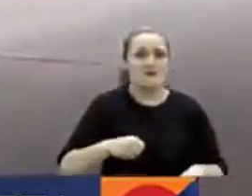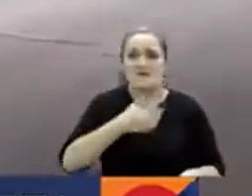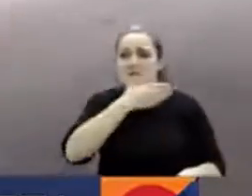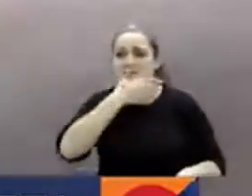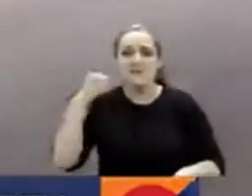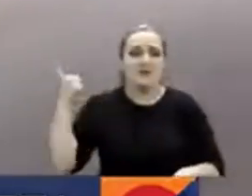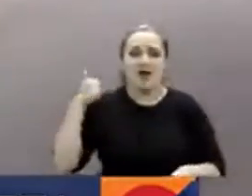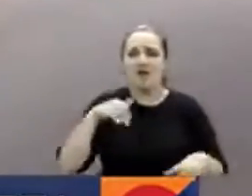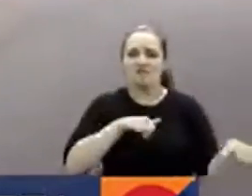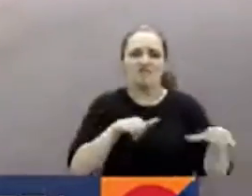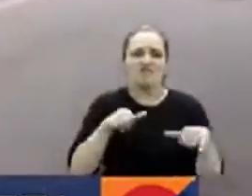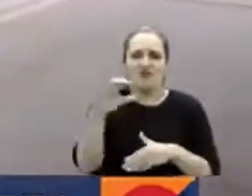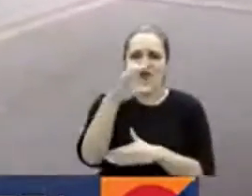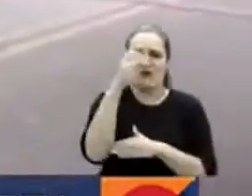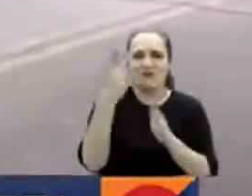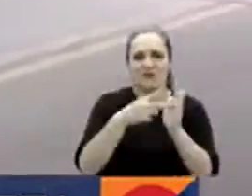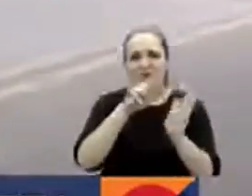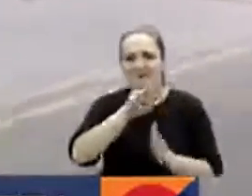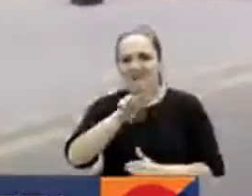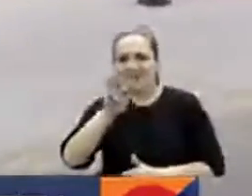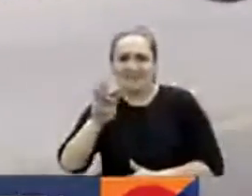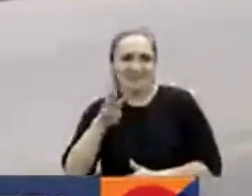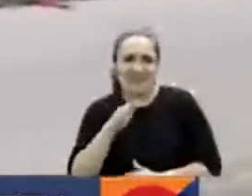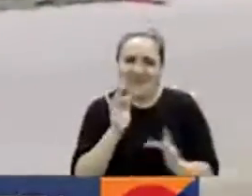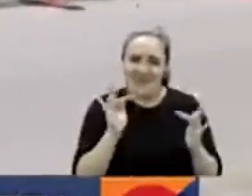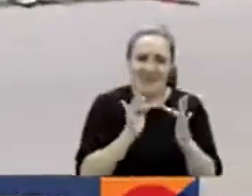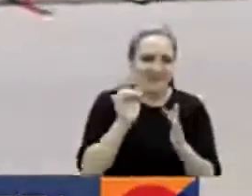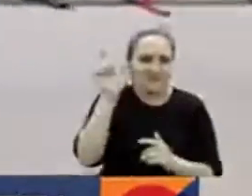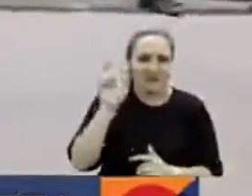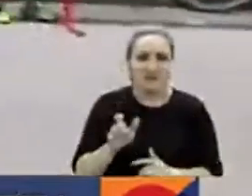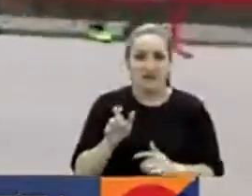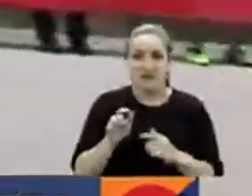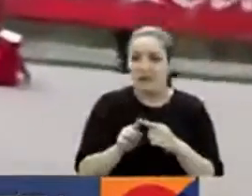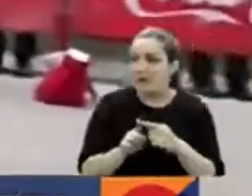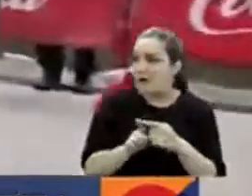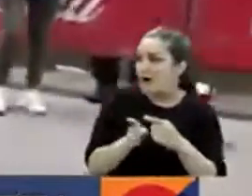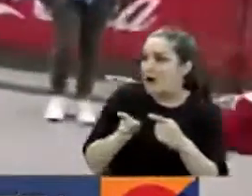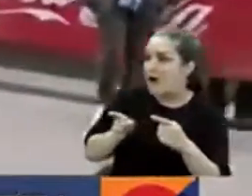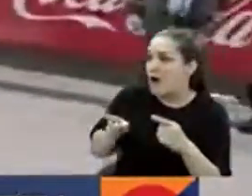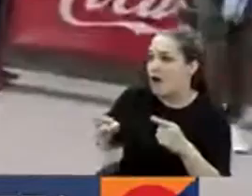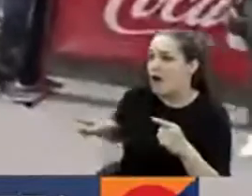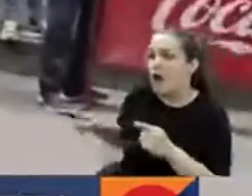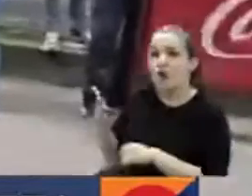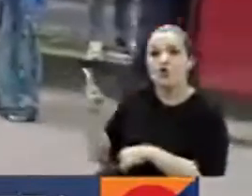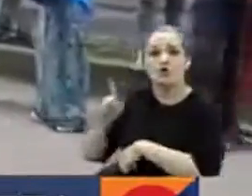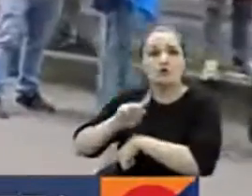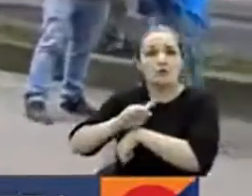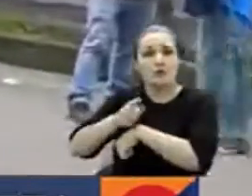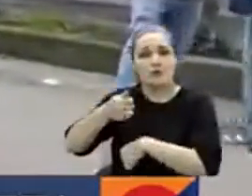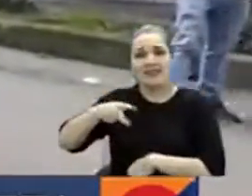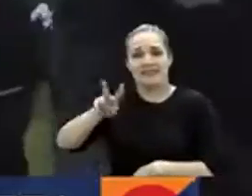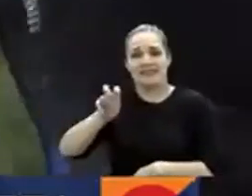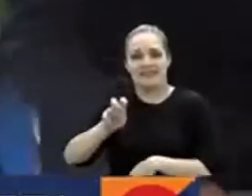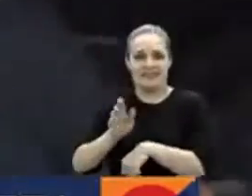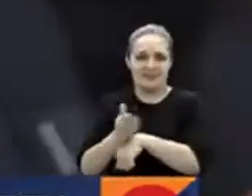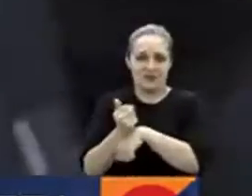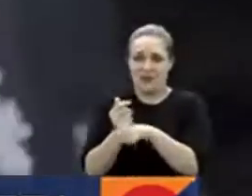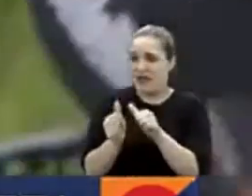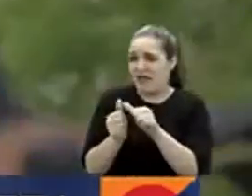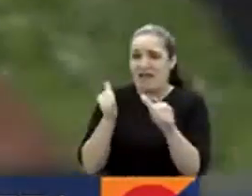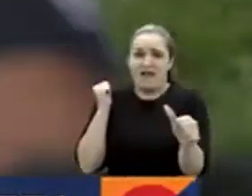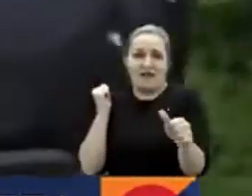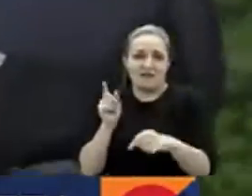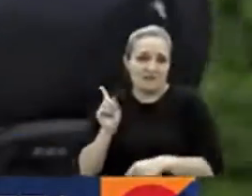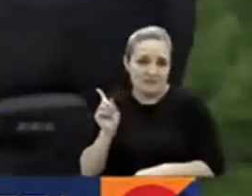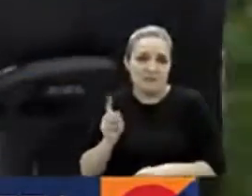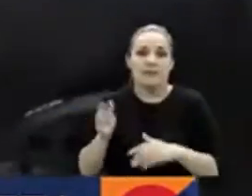vedette del ciclismo colombiano en 2023. E incluso le sacó 2 minutos 17 segundos a su escolta Andrés Camilo Ardila. Ahora el